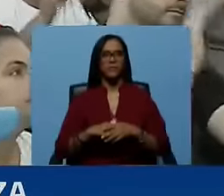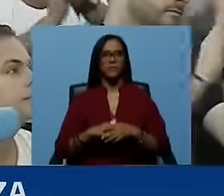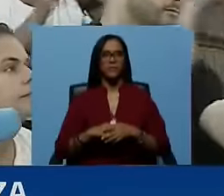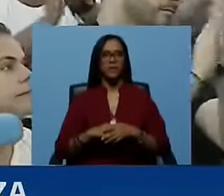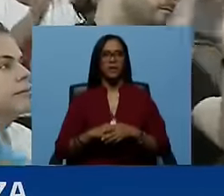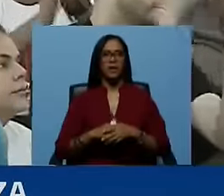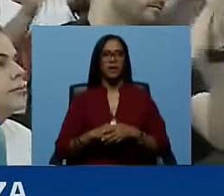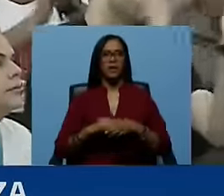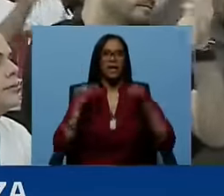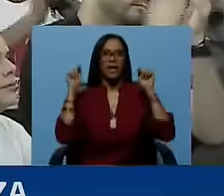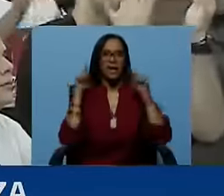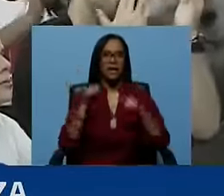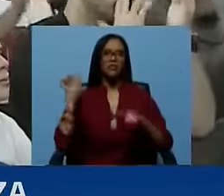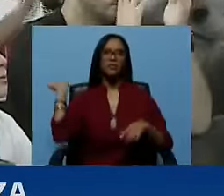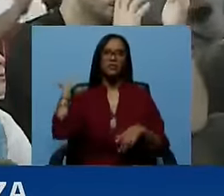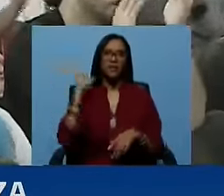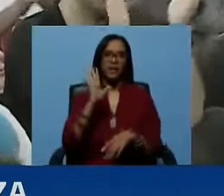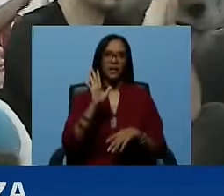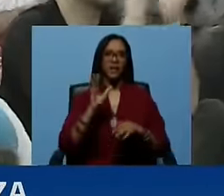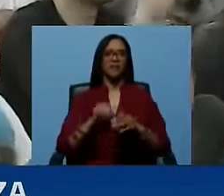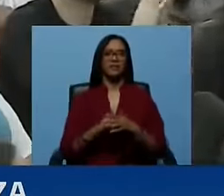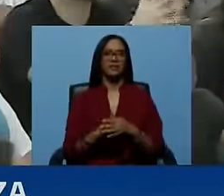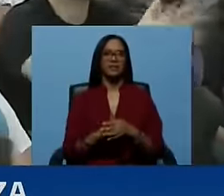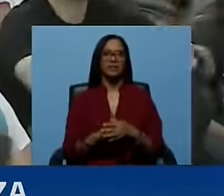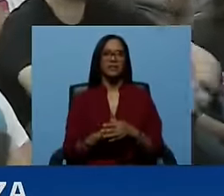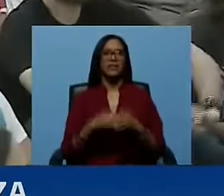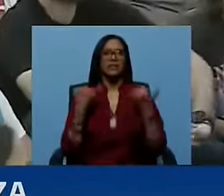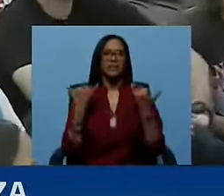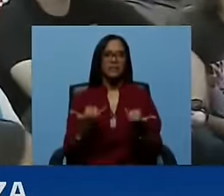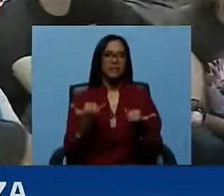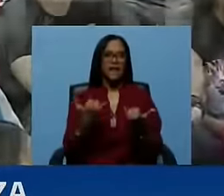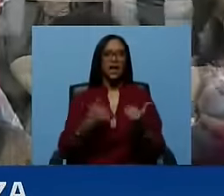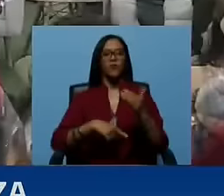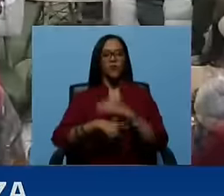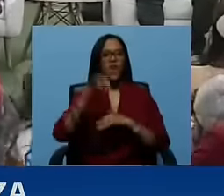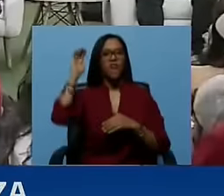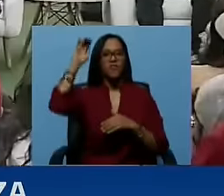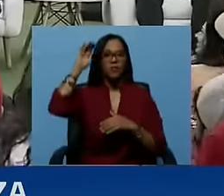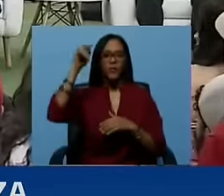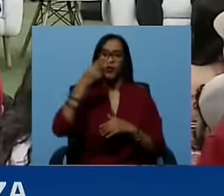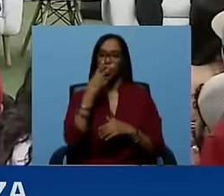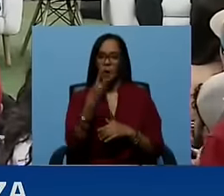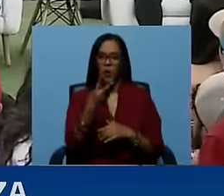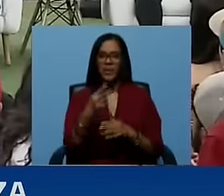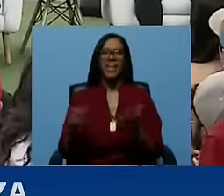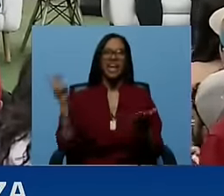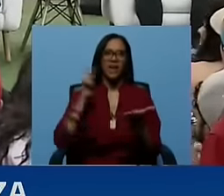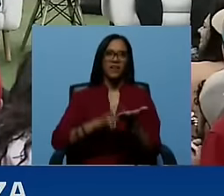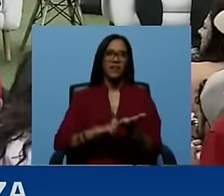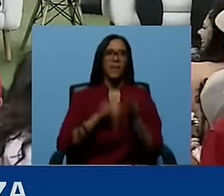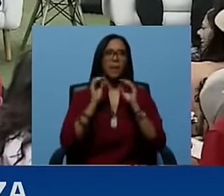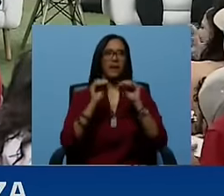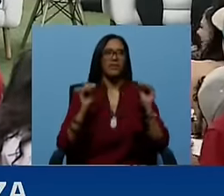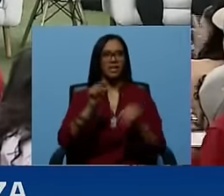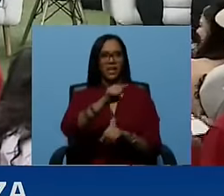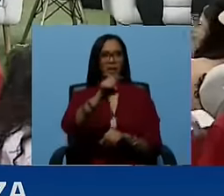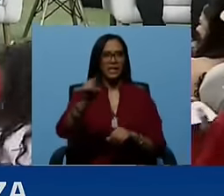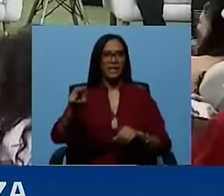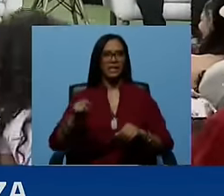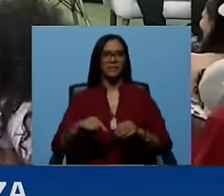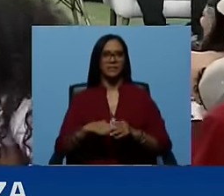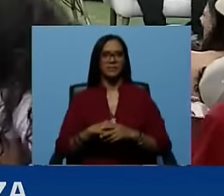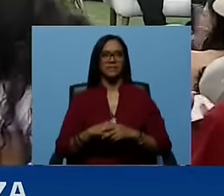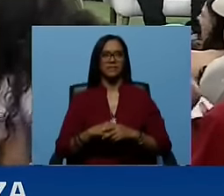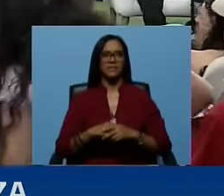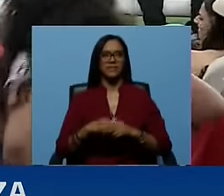Eso llegará. Ya fui al futuro. Lo vi y regresé para contarle a ustedes.